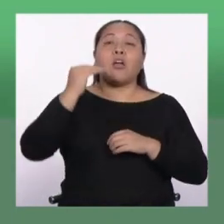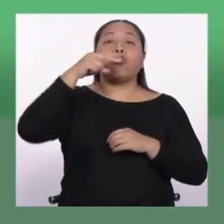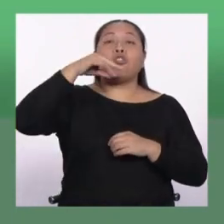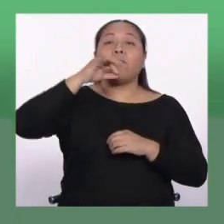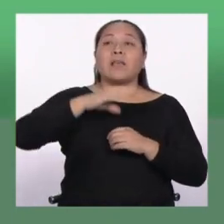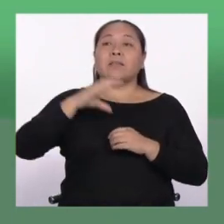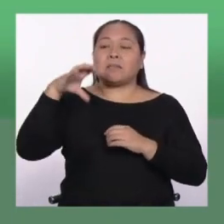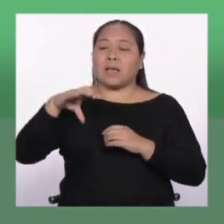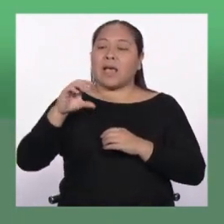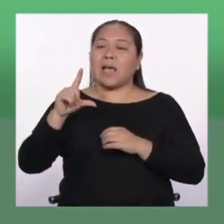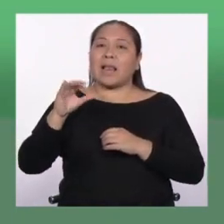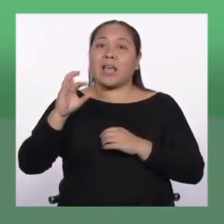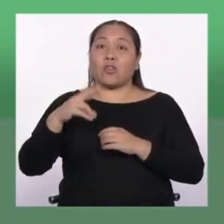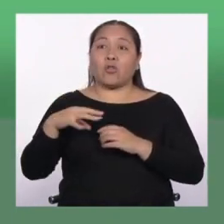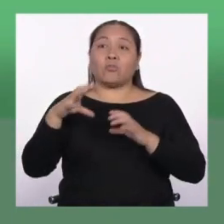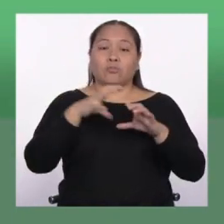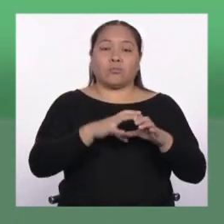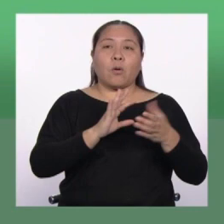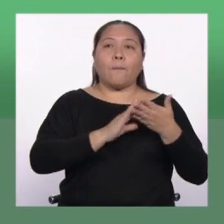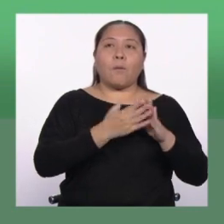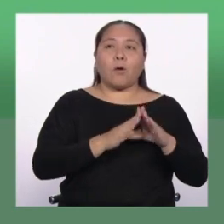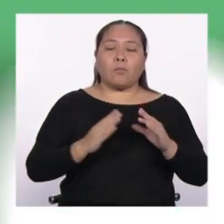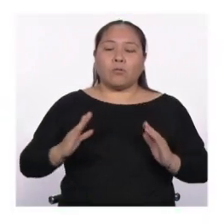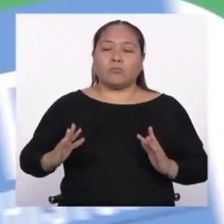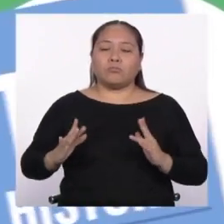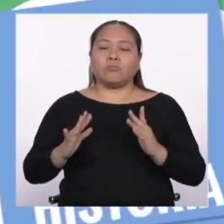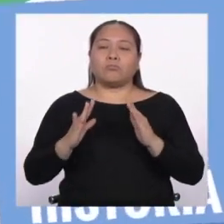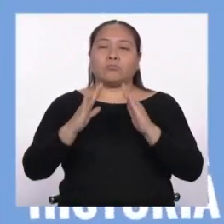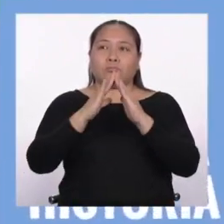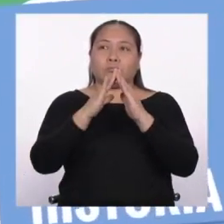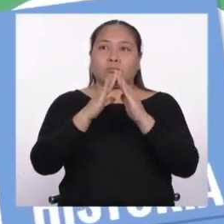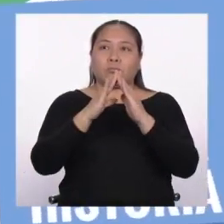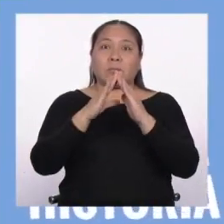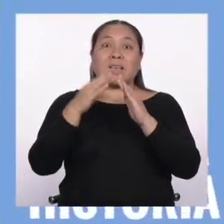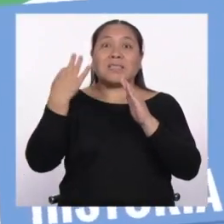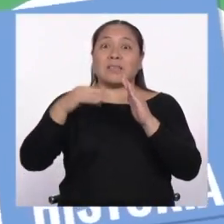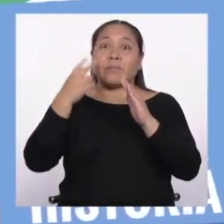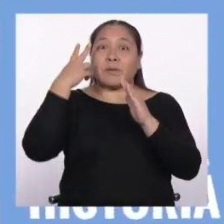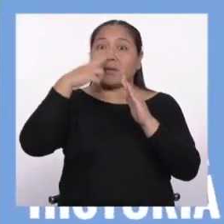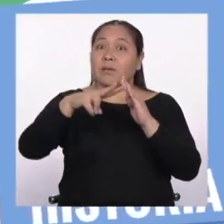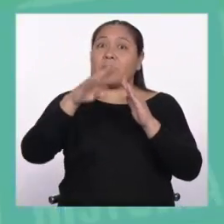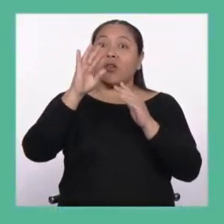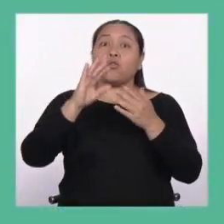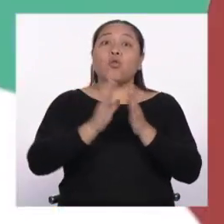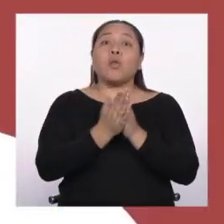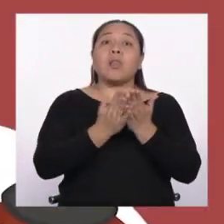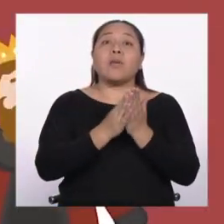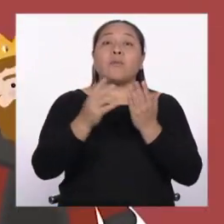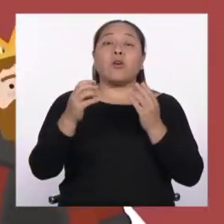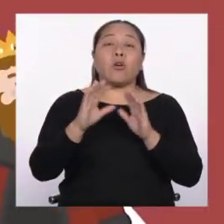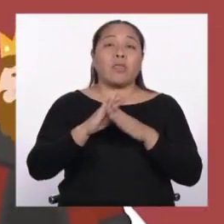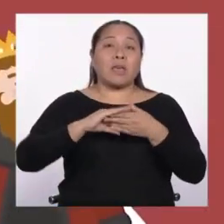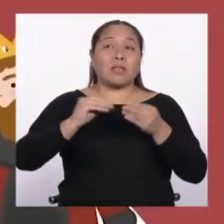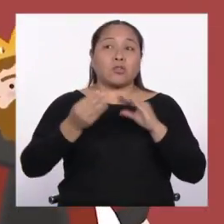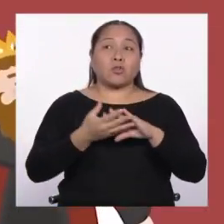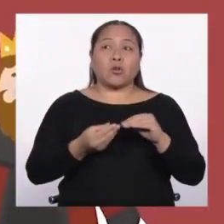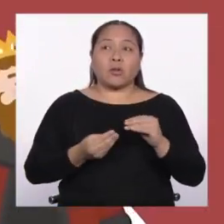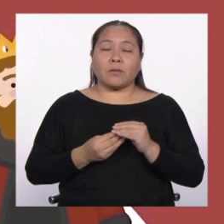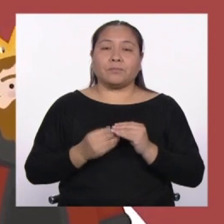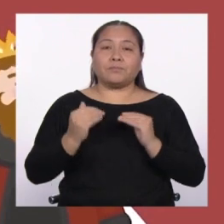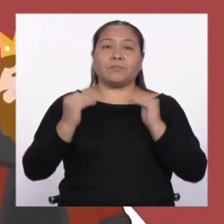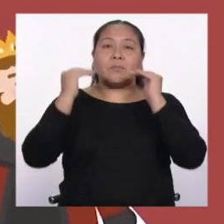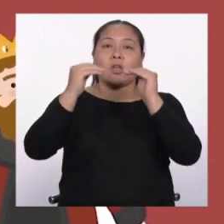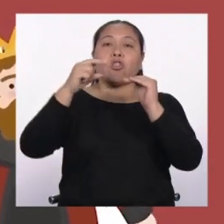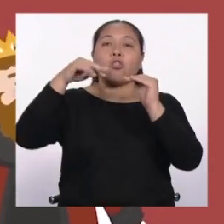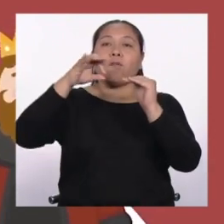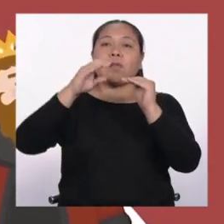pueblo. Los 3 juntos formaban una pirámide social que siempre vas a ver en tu libro de historia. Resulta que la nobleza y el clero